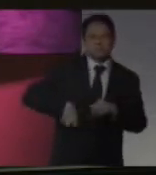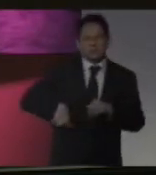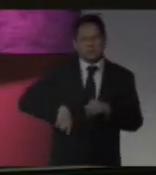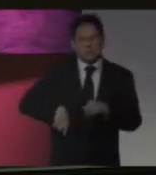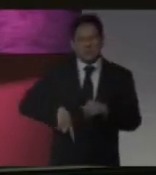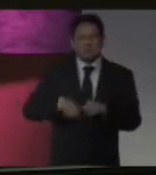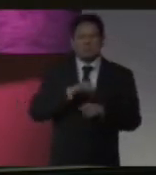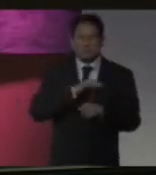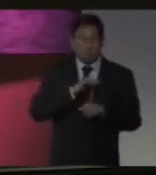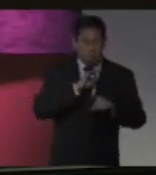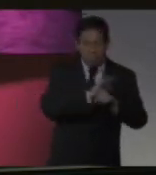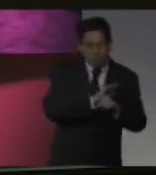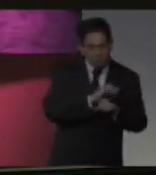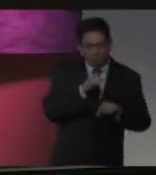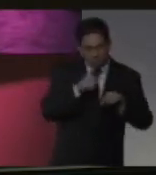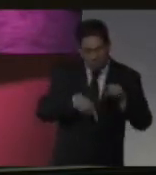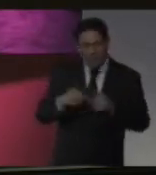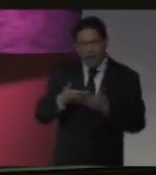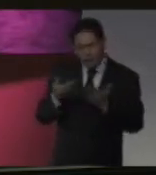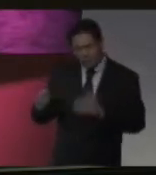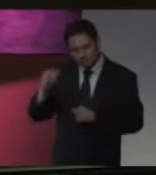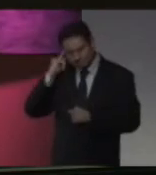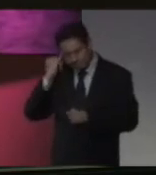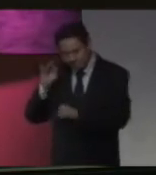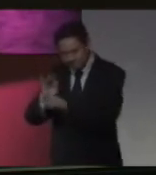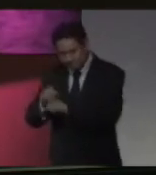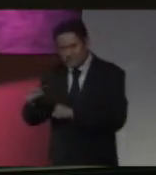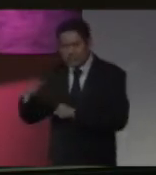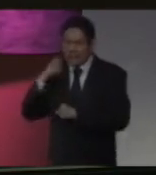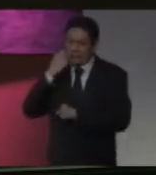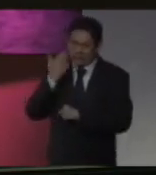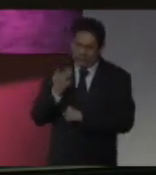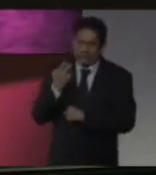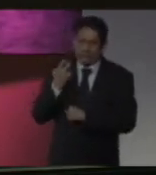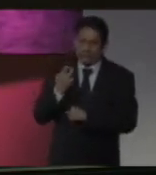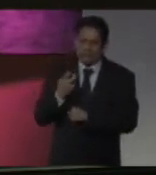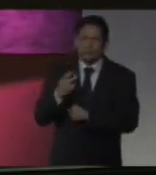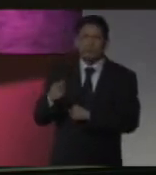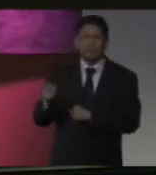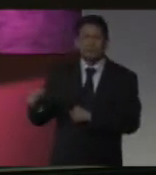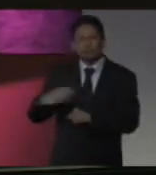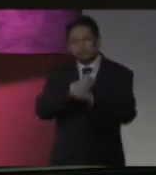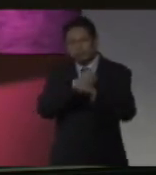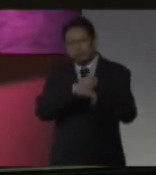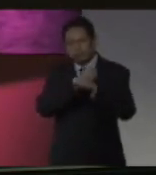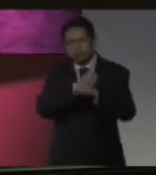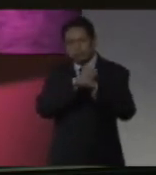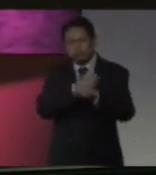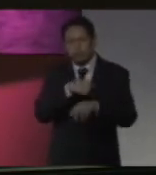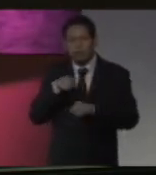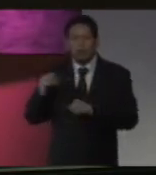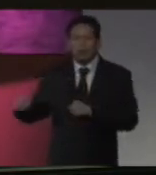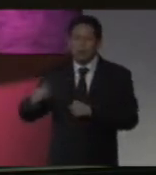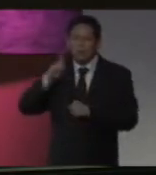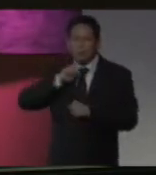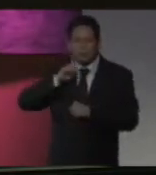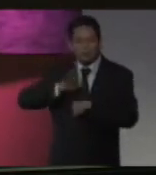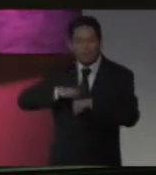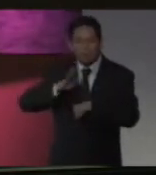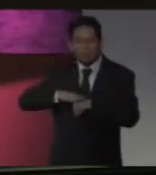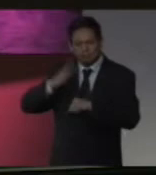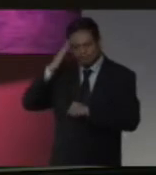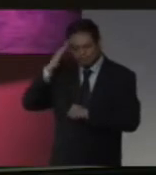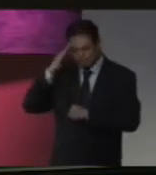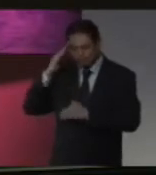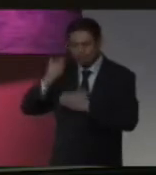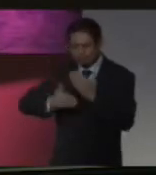indígenas. En estos procesos de resistencia, pues es creciente el liderazgo femenino en torno a la